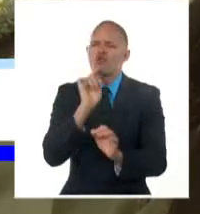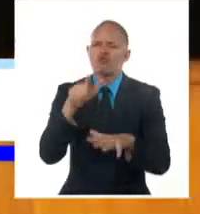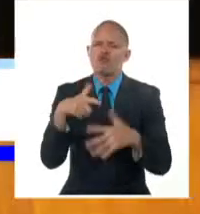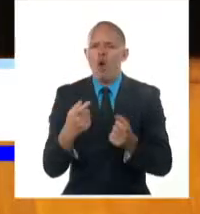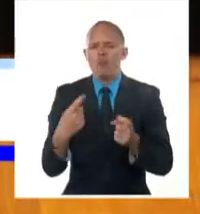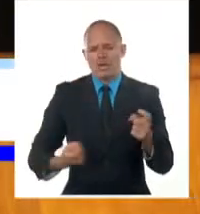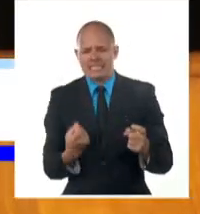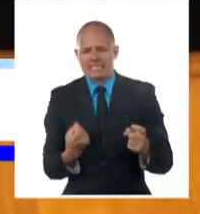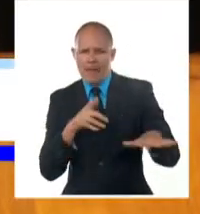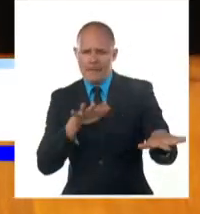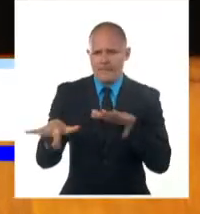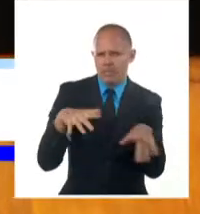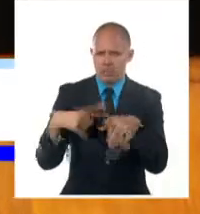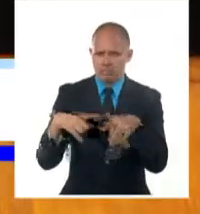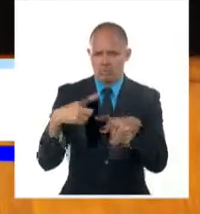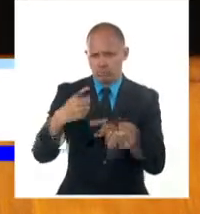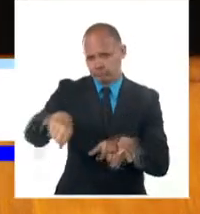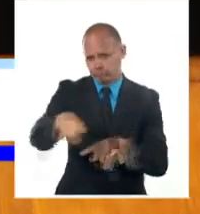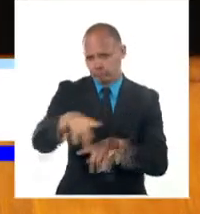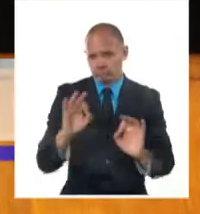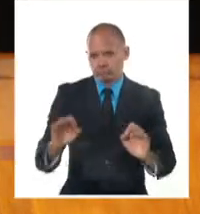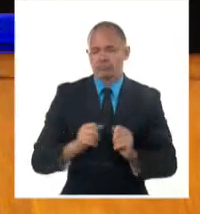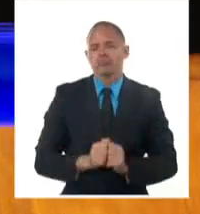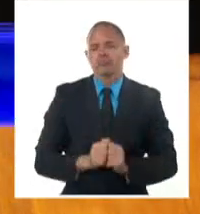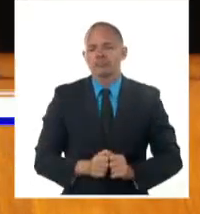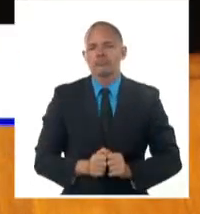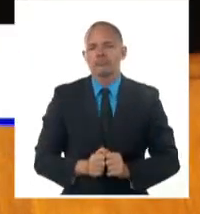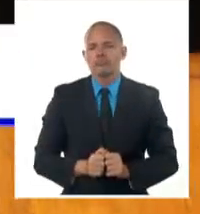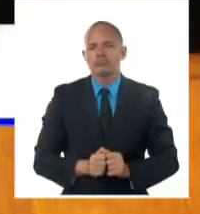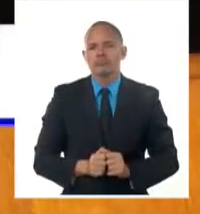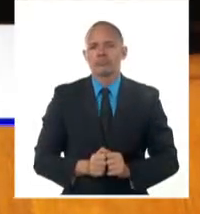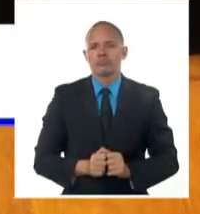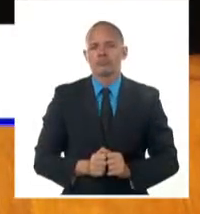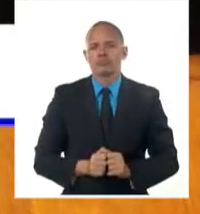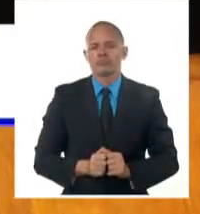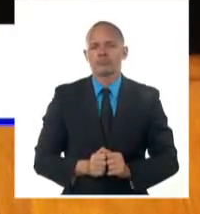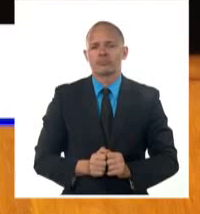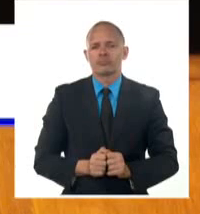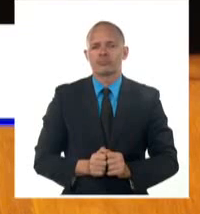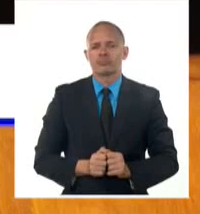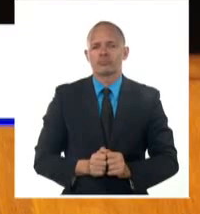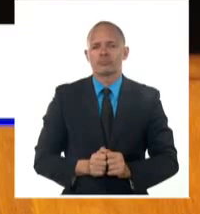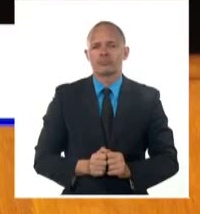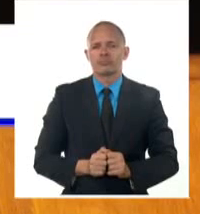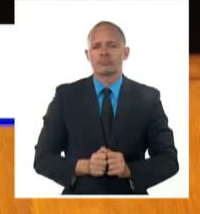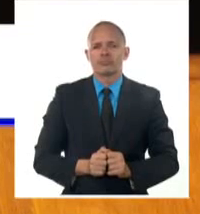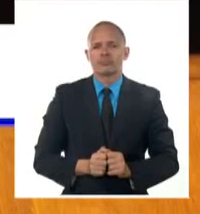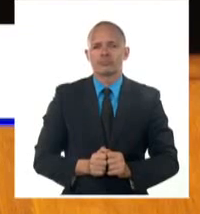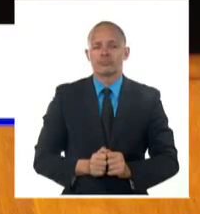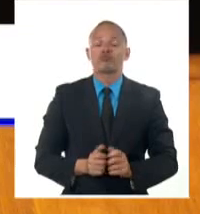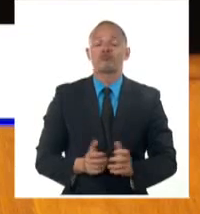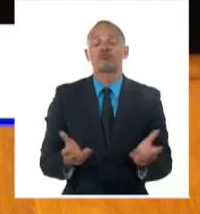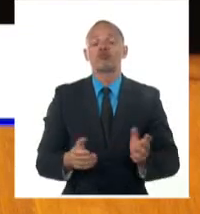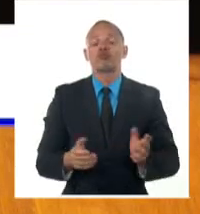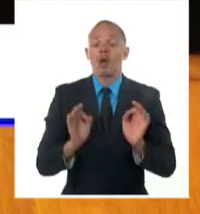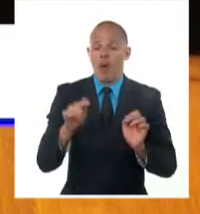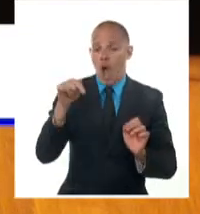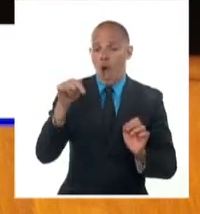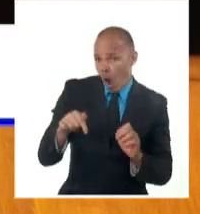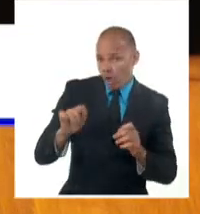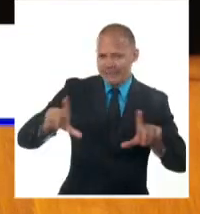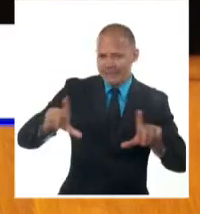pueblo. En ocasión del 60 aniversario de la fundación de la Academia de las